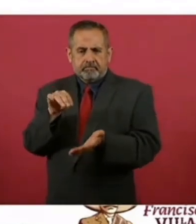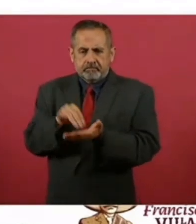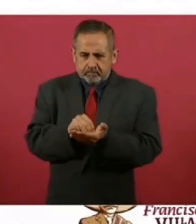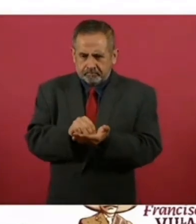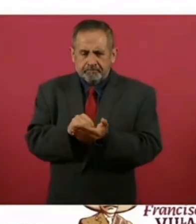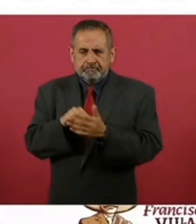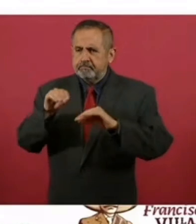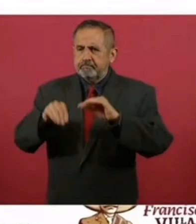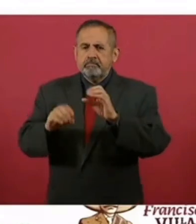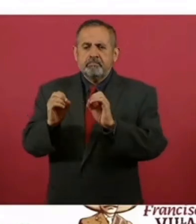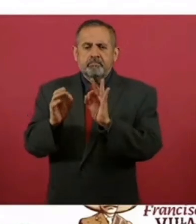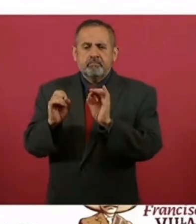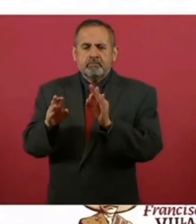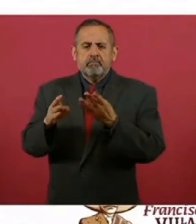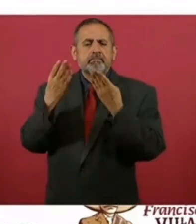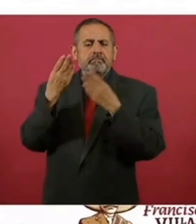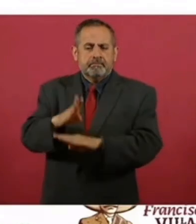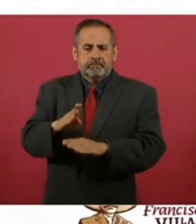para este año.